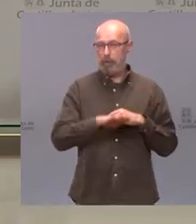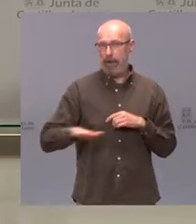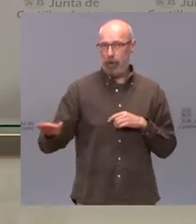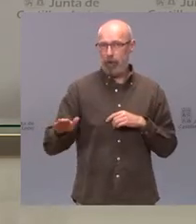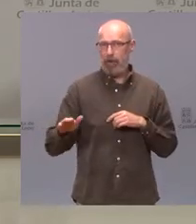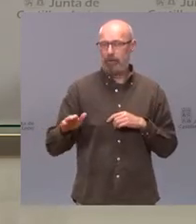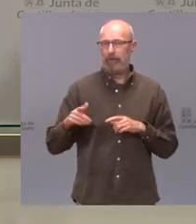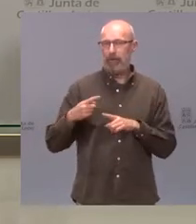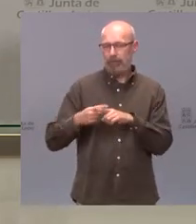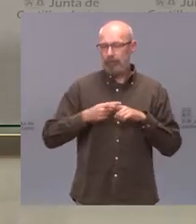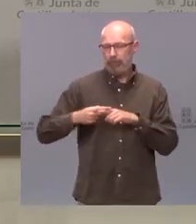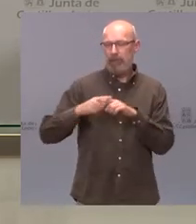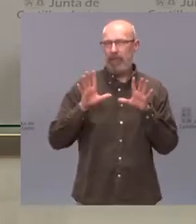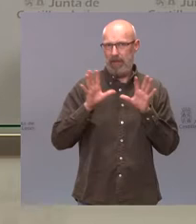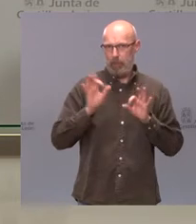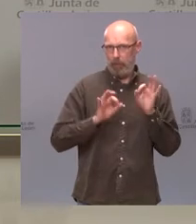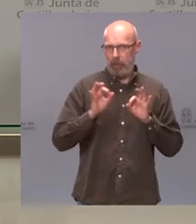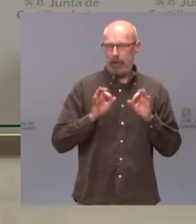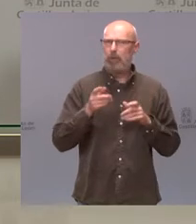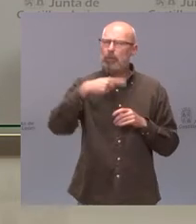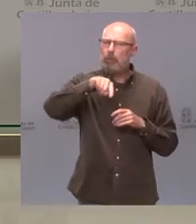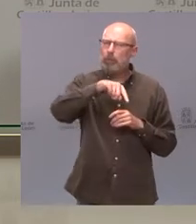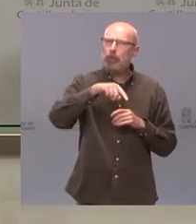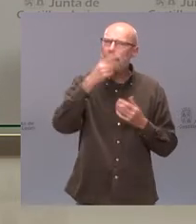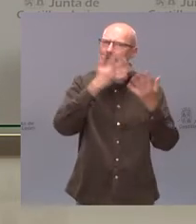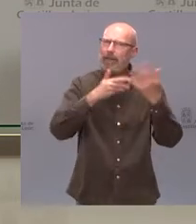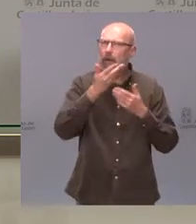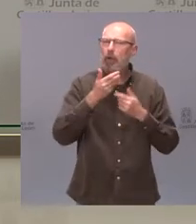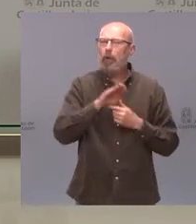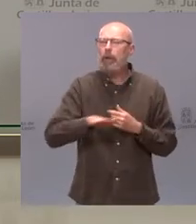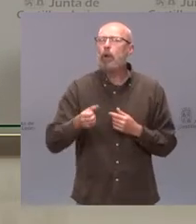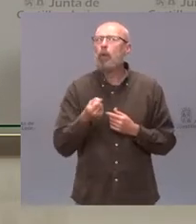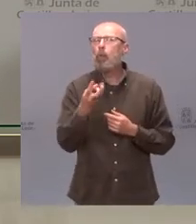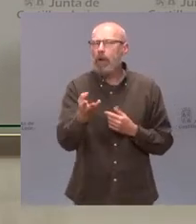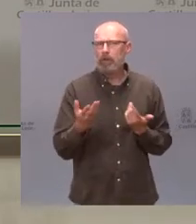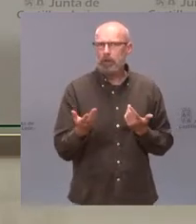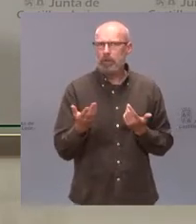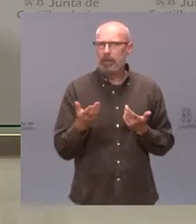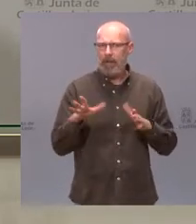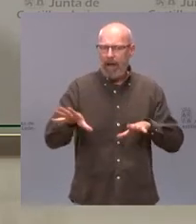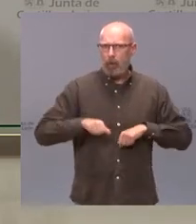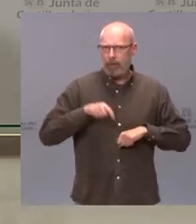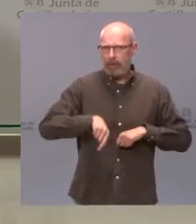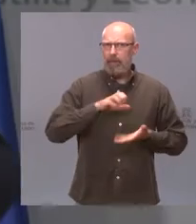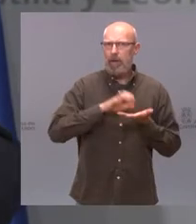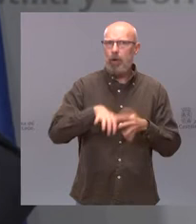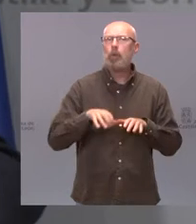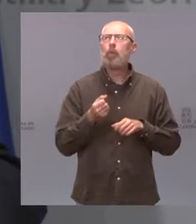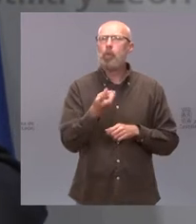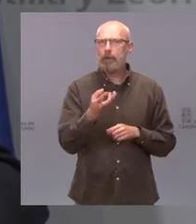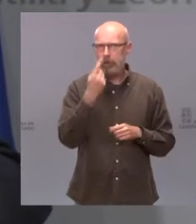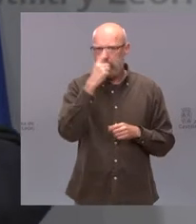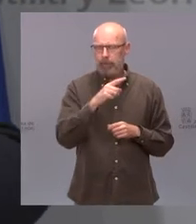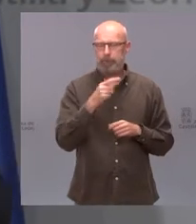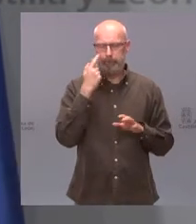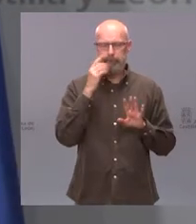¿tienen un cálculo más o menos en términos absolutos de cuántos menores podrían ser acogidos en Castilla y León? Gracias. Sí, empecemos por esta